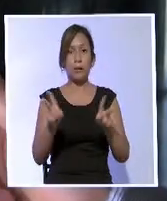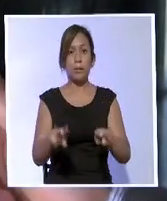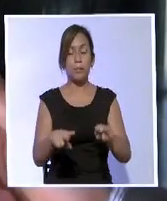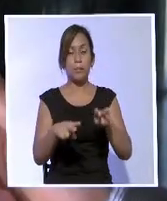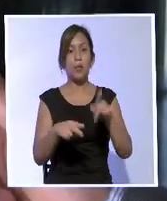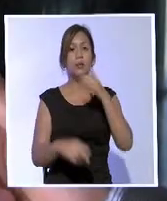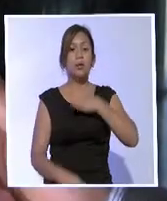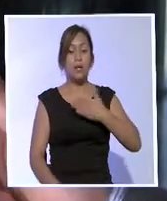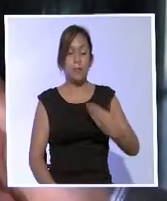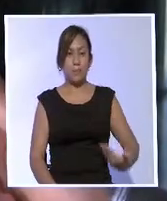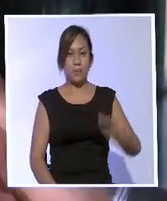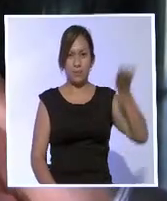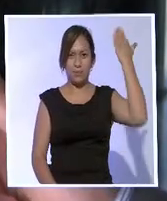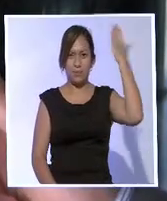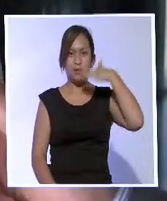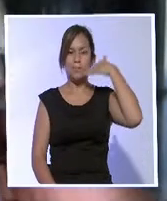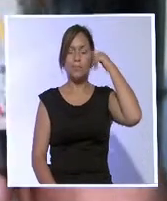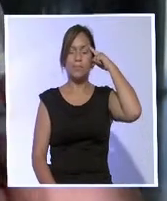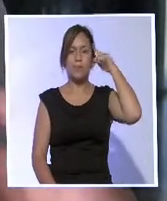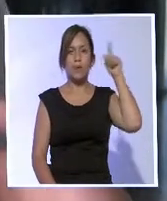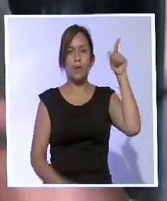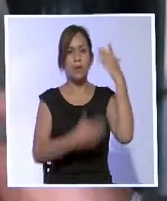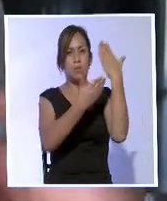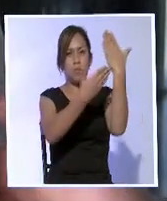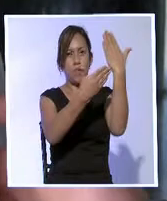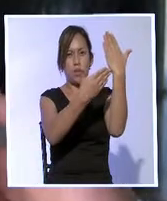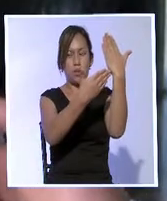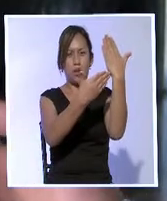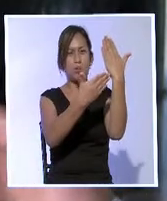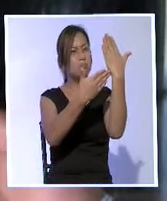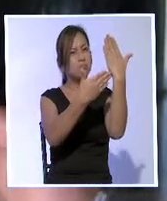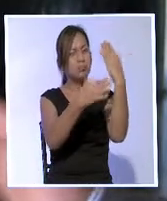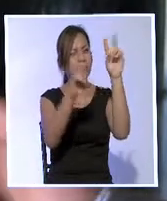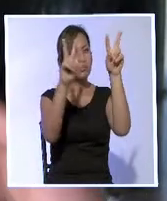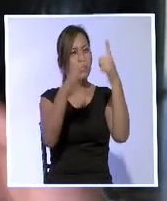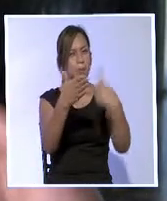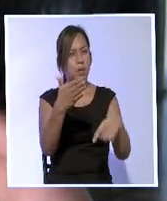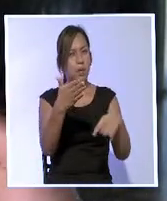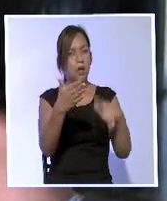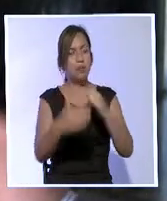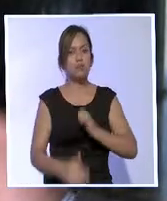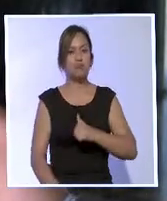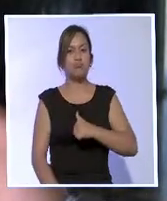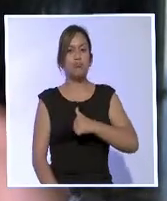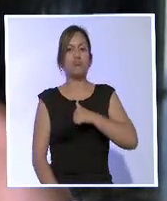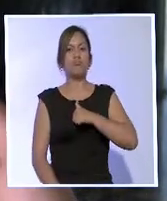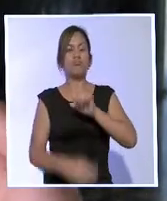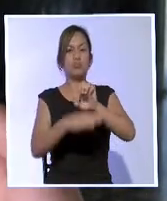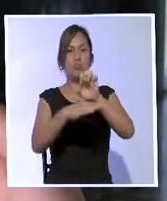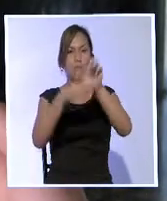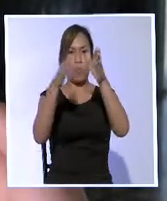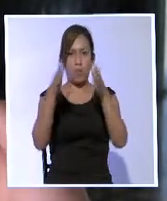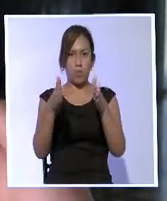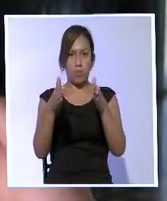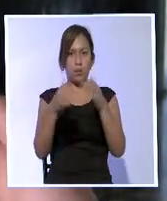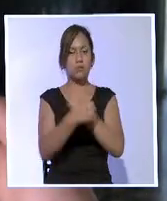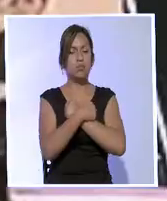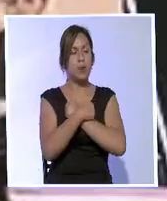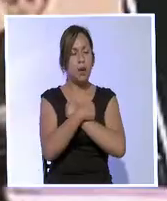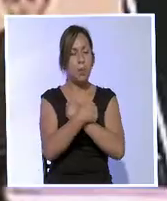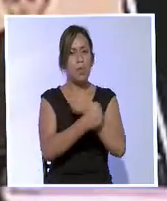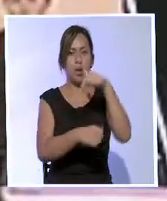correa- nos deja un legado inmaterial nos deja el orgullo de ser ecuatorianos nos deja amor por la